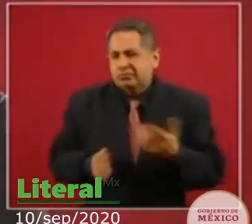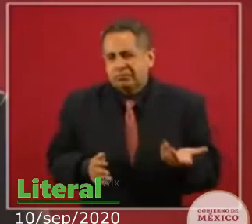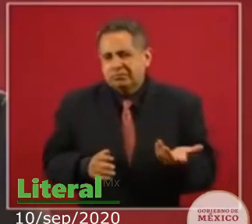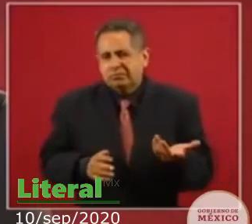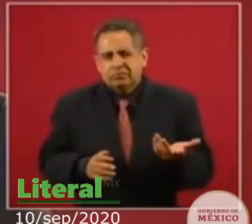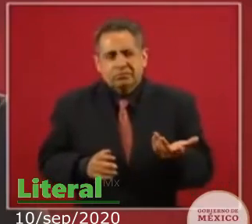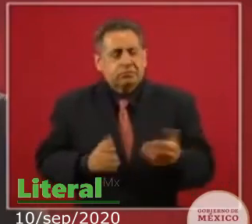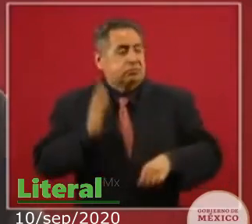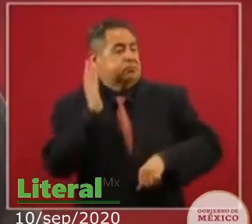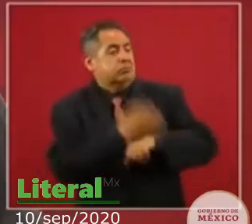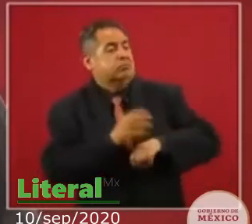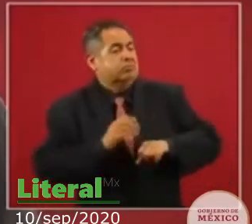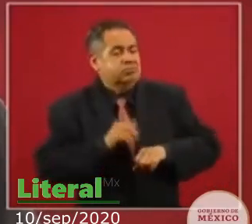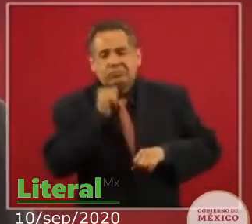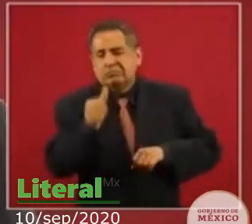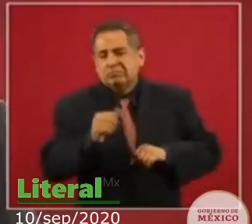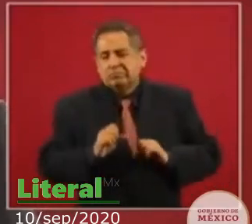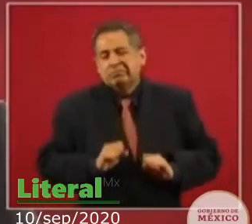hay impunidad.